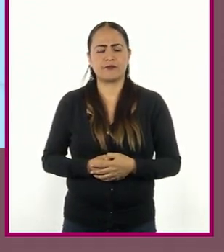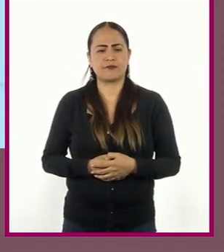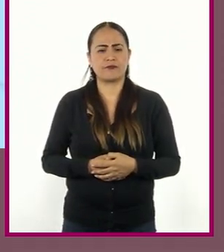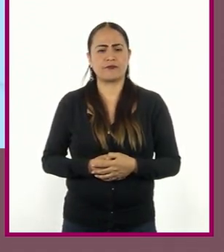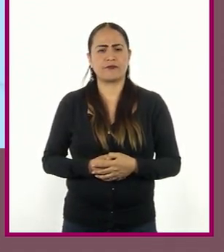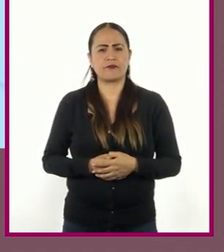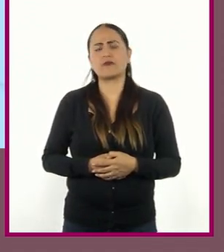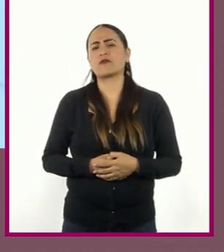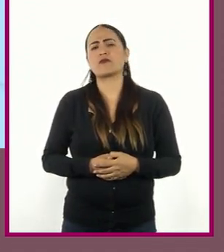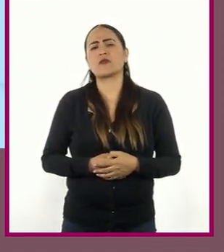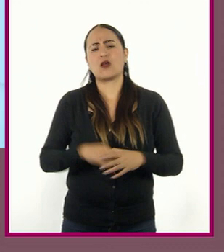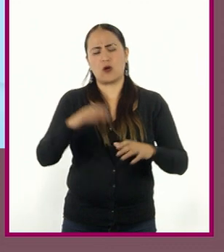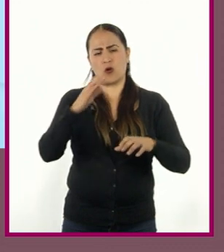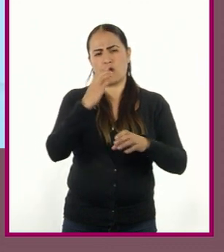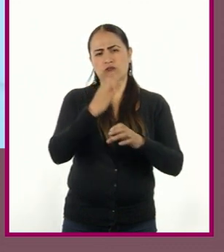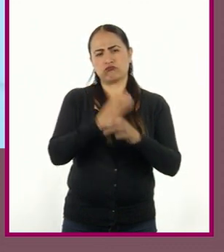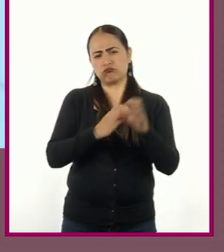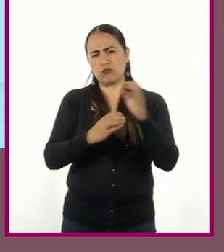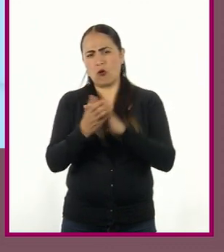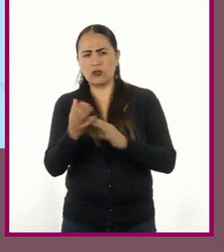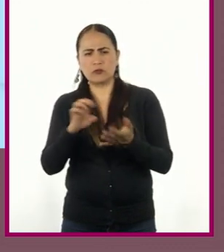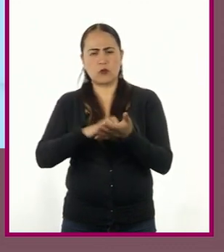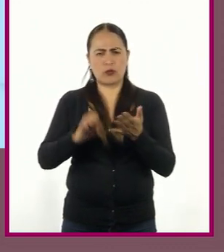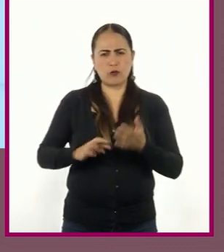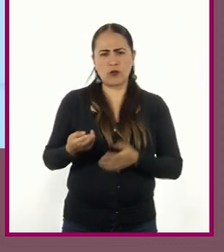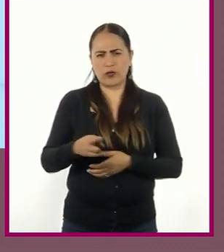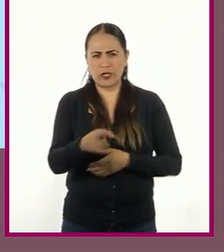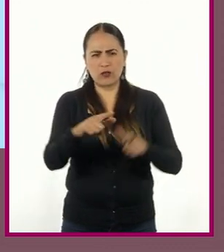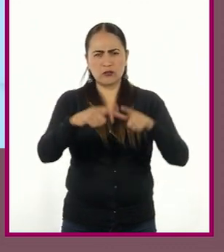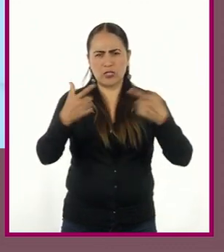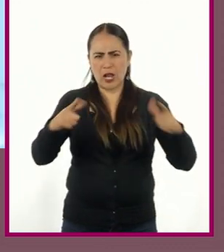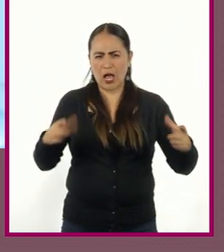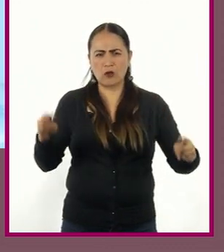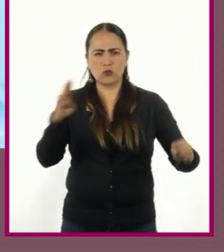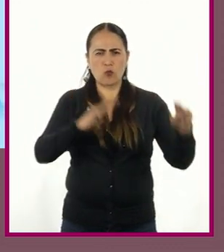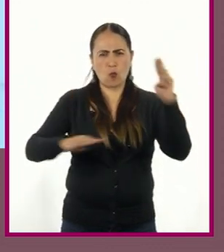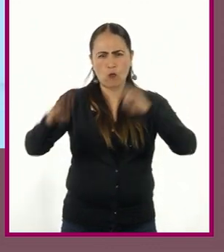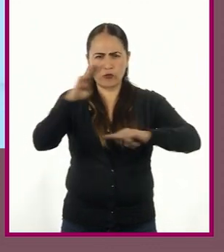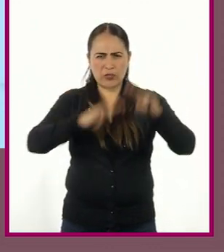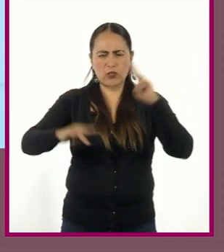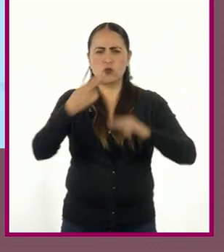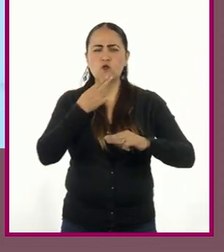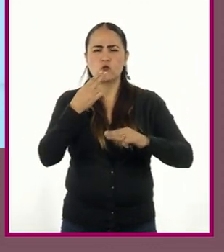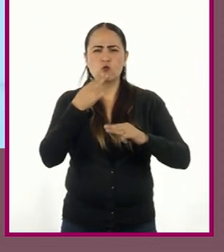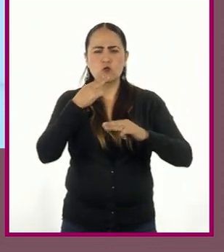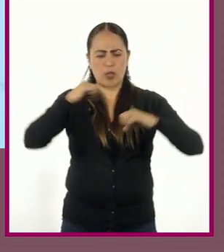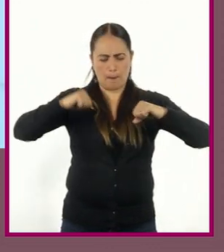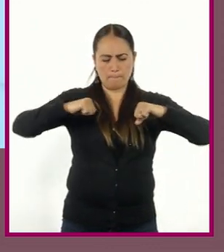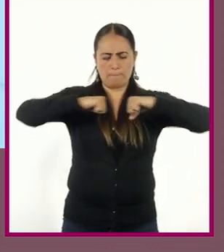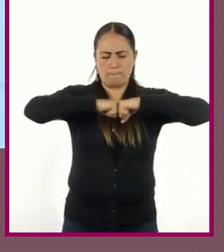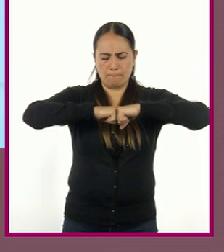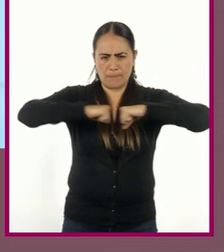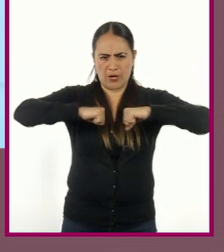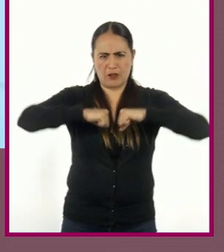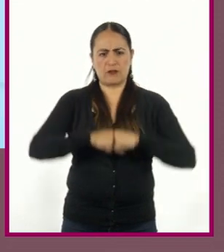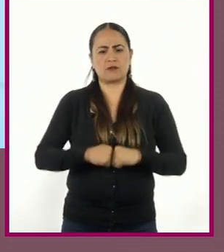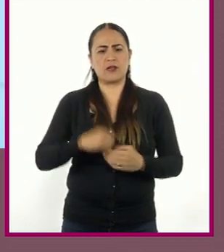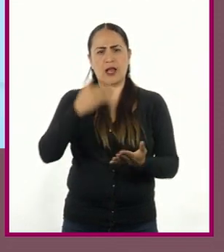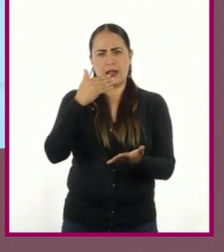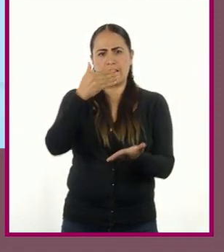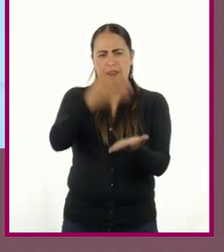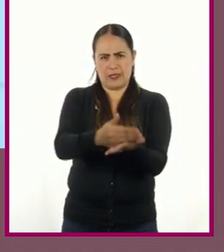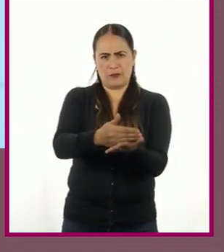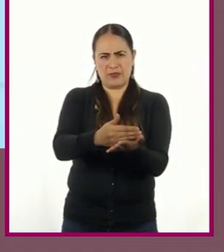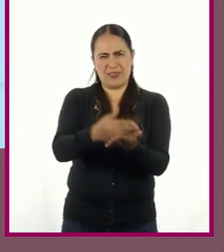Algunos elementos físicos como son ríos, lagos o montañas se utilizan como separación y se les conoce con el nombre de límites